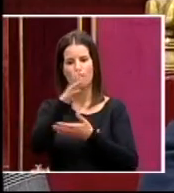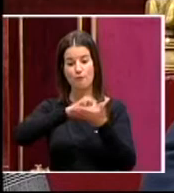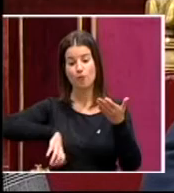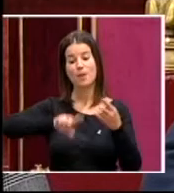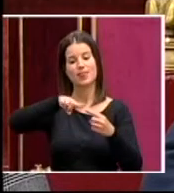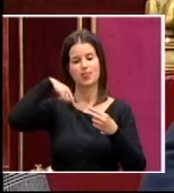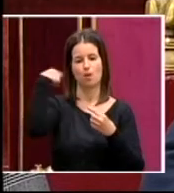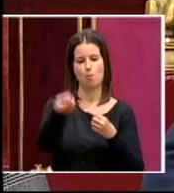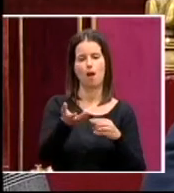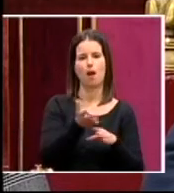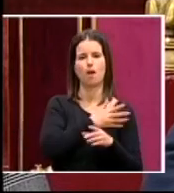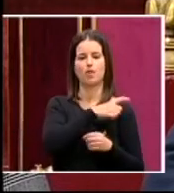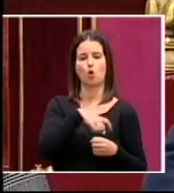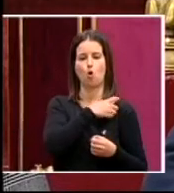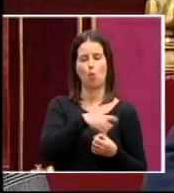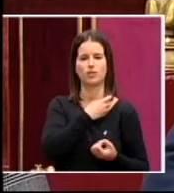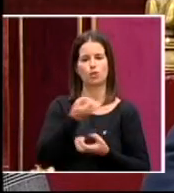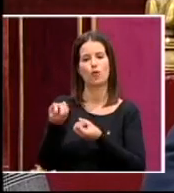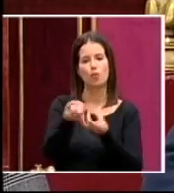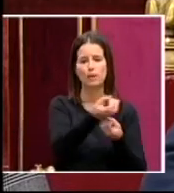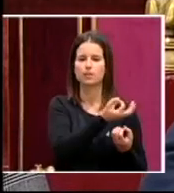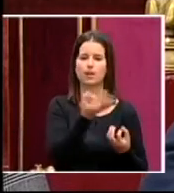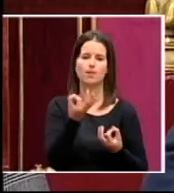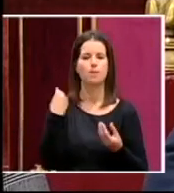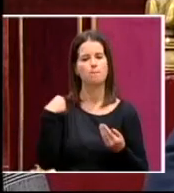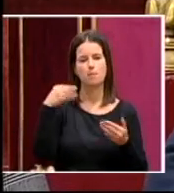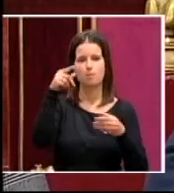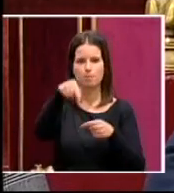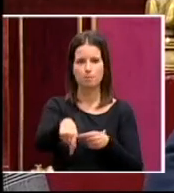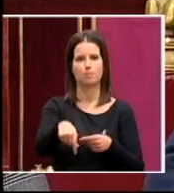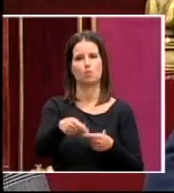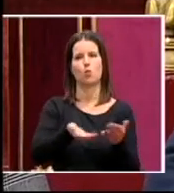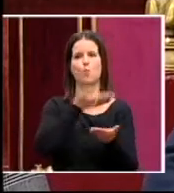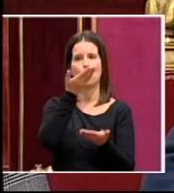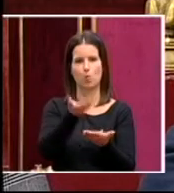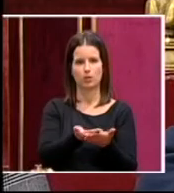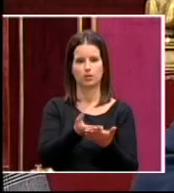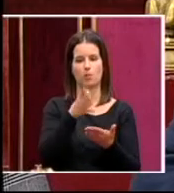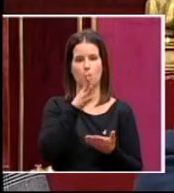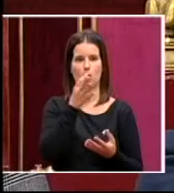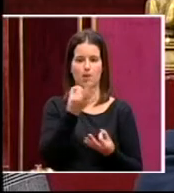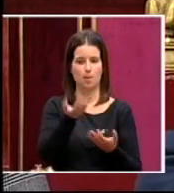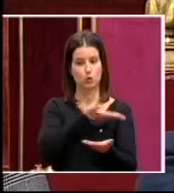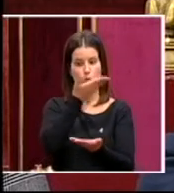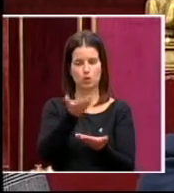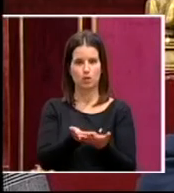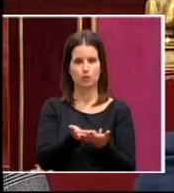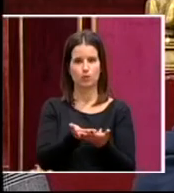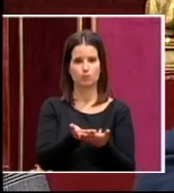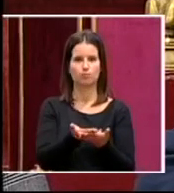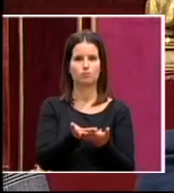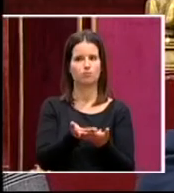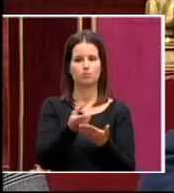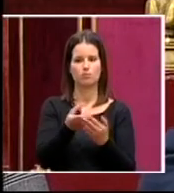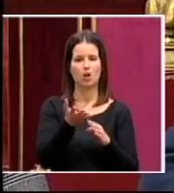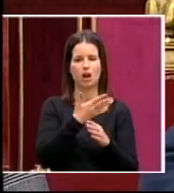posterior de la Comisión Municipal donde tuvimos que tratar este asunto porque tuvimos que solicitarlo, pero que ni siquiera ha